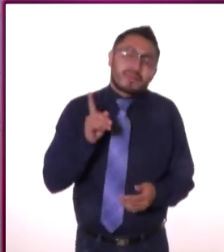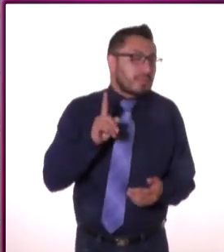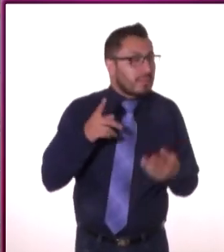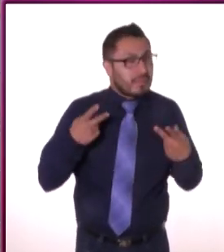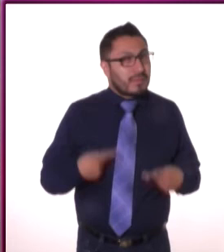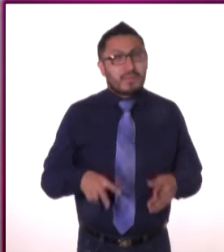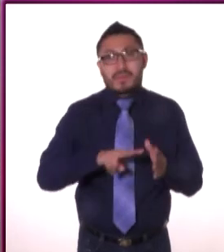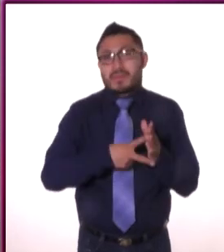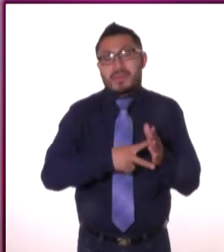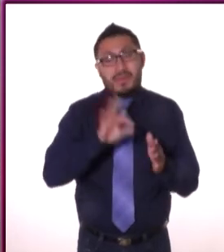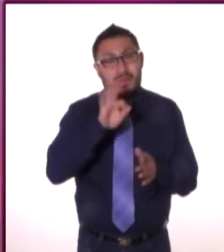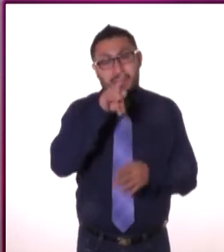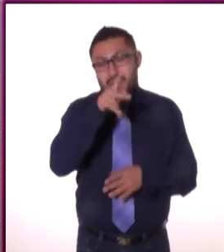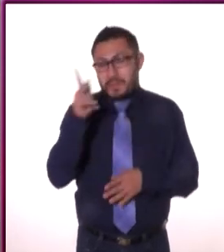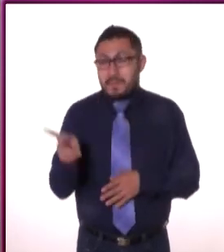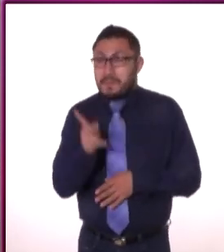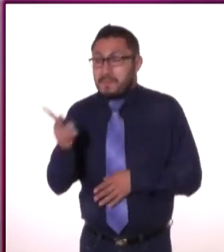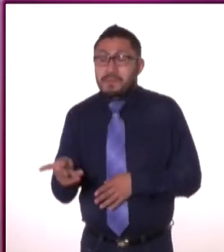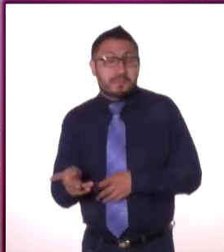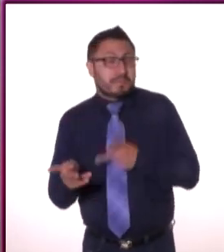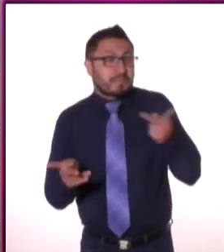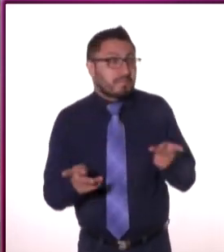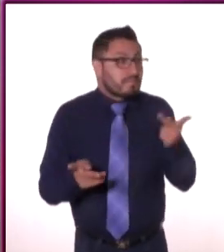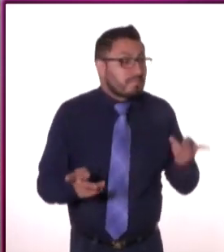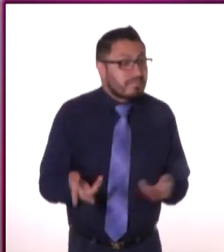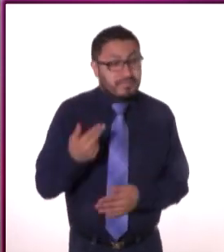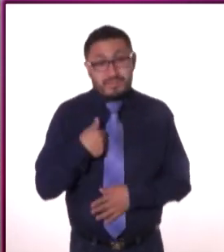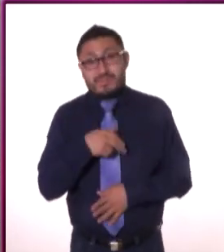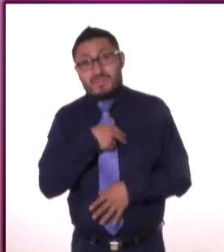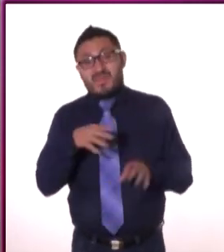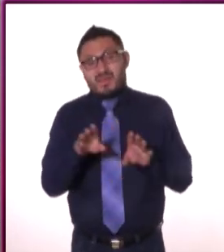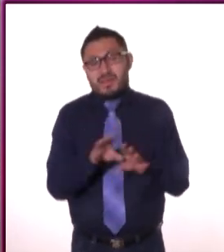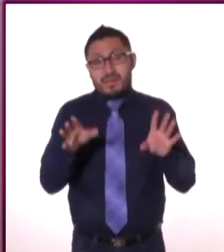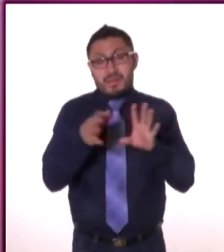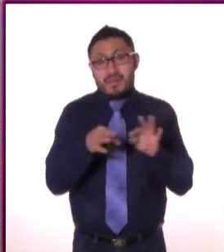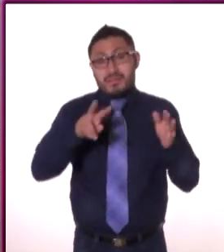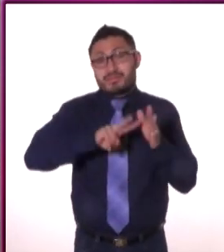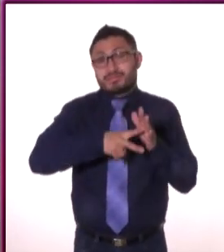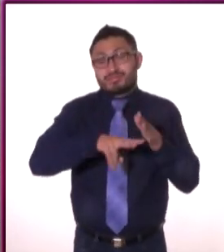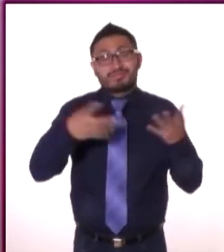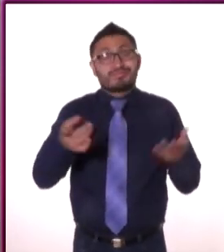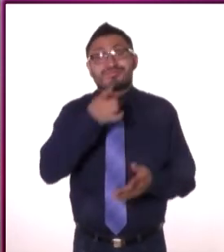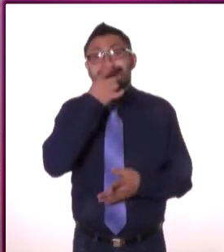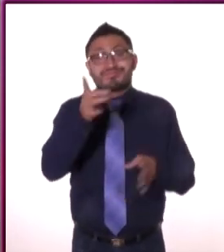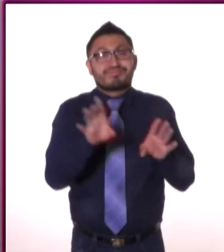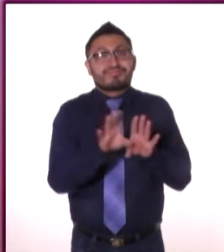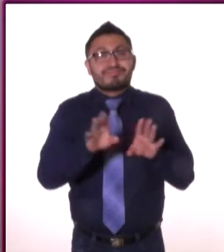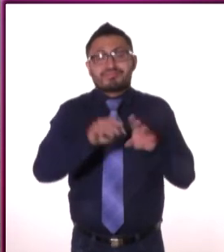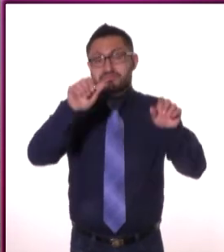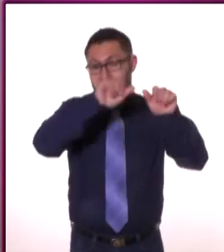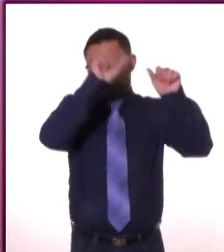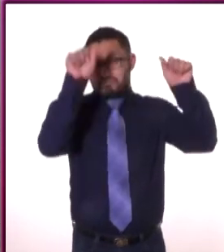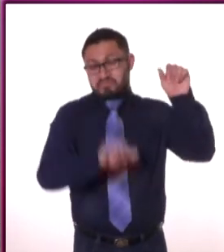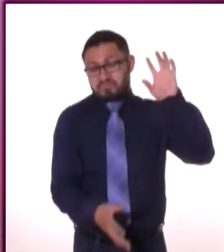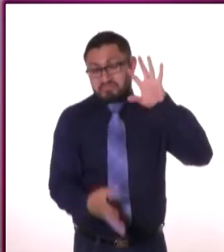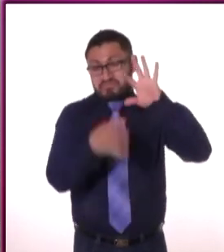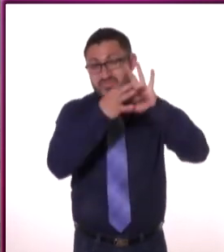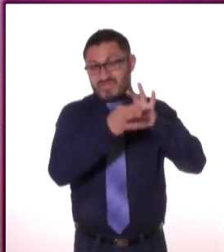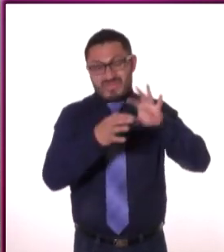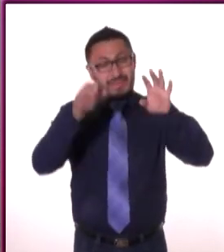Bueno, los arquitectos, si le preguntas a cualquiera de nosotros cómo definiríamos la arquitectura, diríamos que es